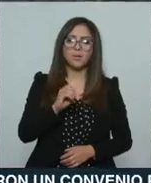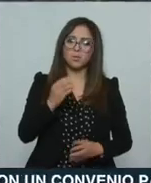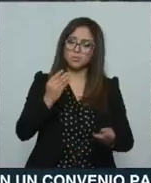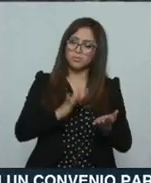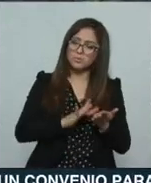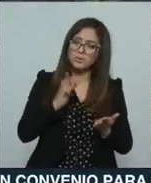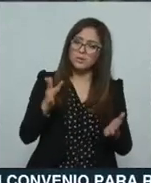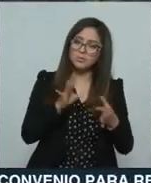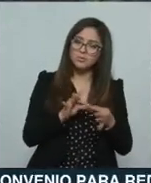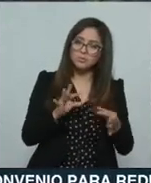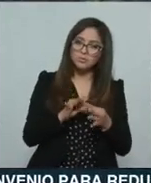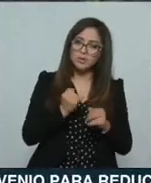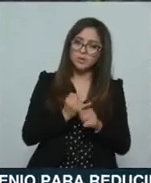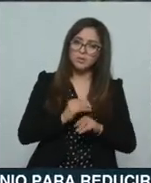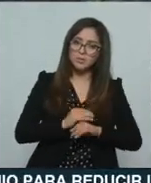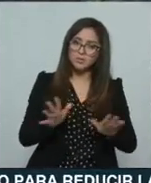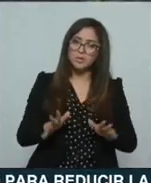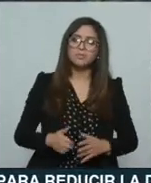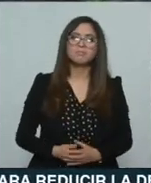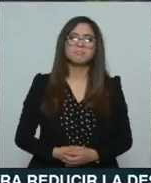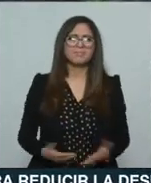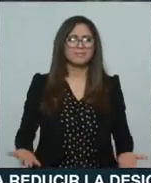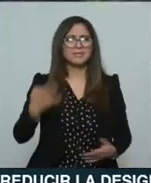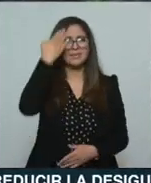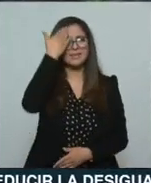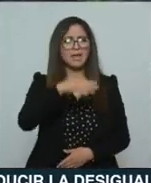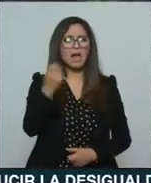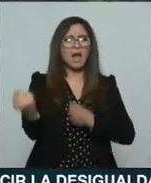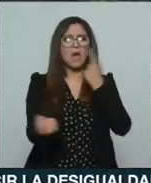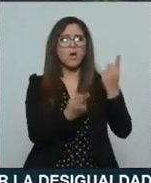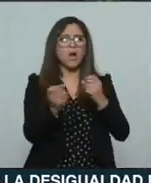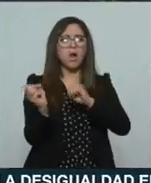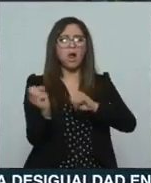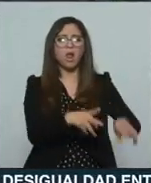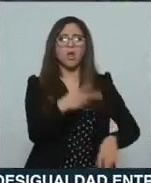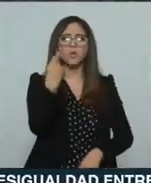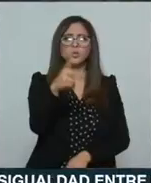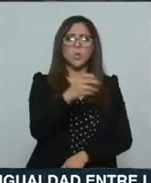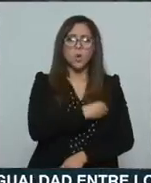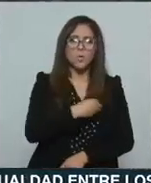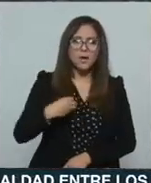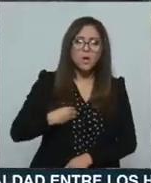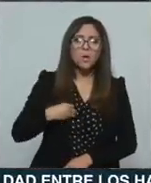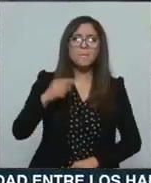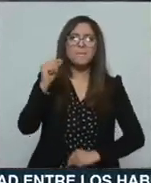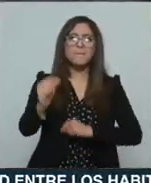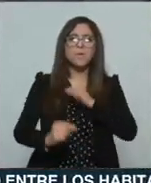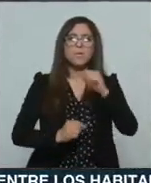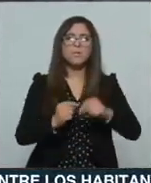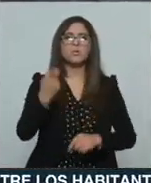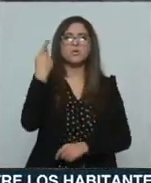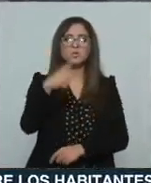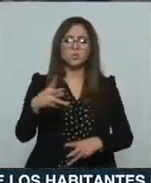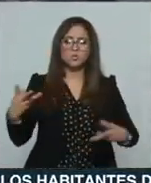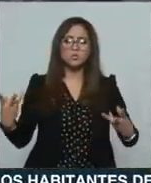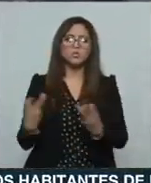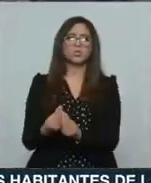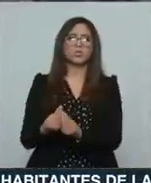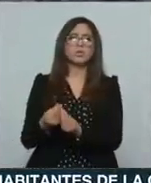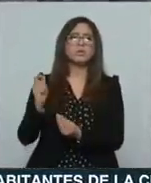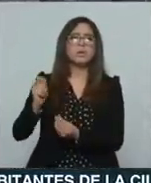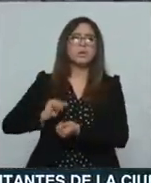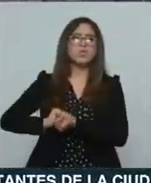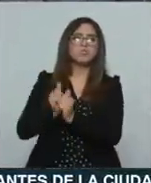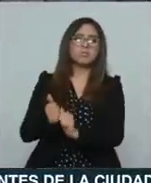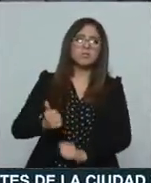Que existen algunas parejas que no solo se olvidan de sus obligaciones, sino que también son capaces de convertir la vida de sus cónyuges en un auténtico